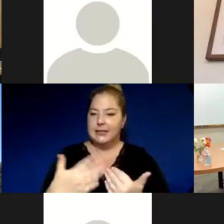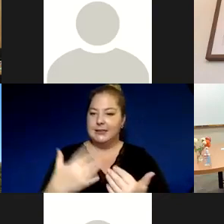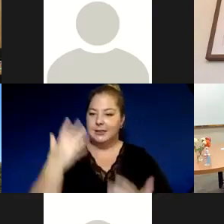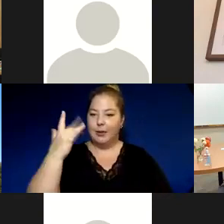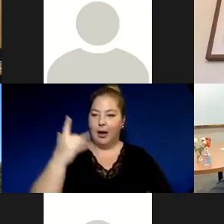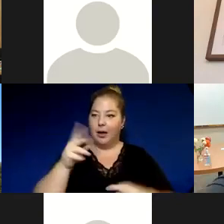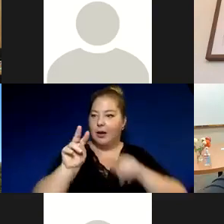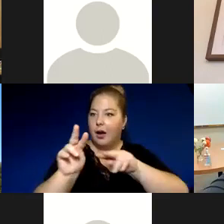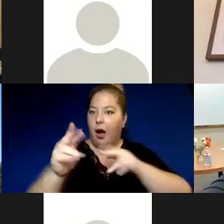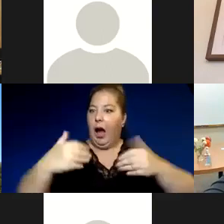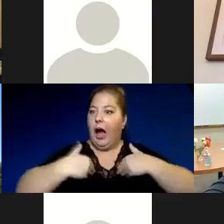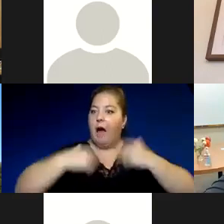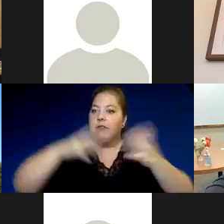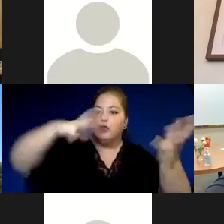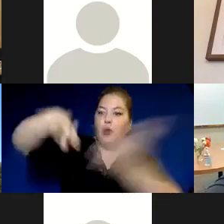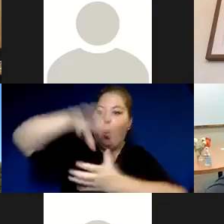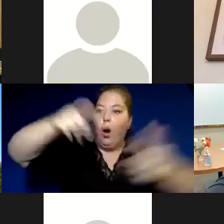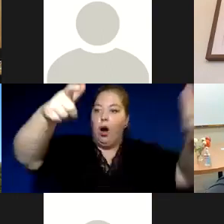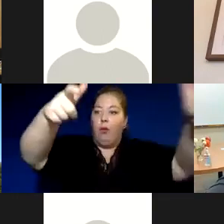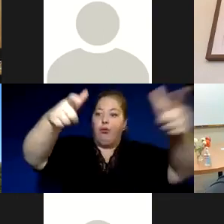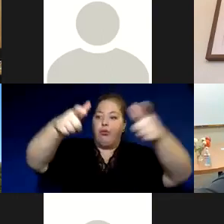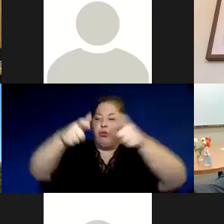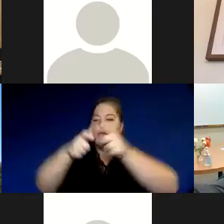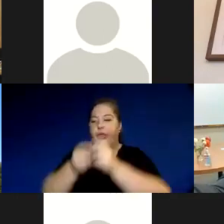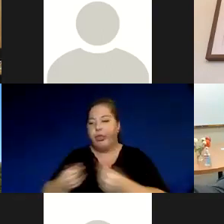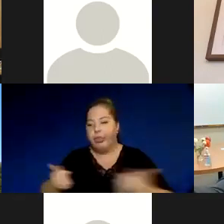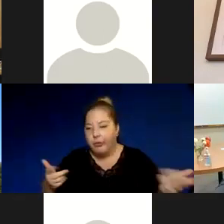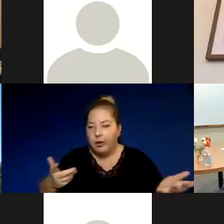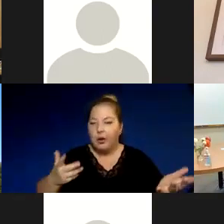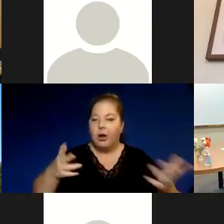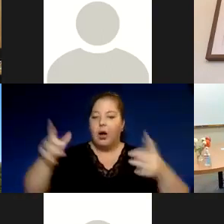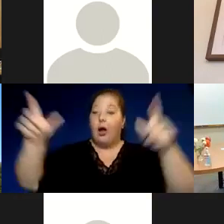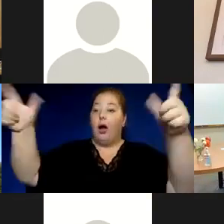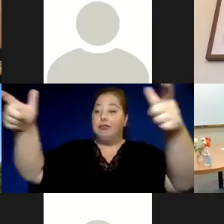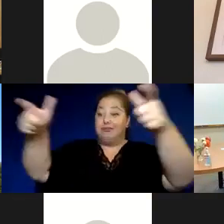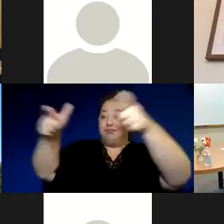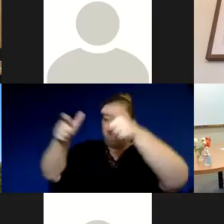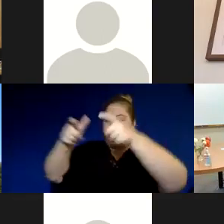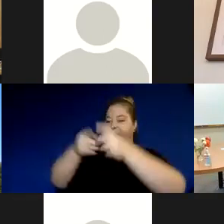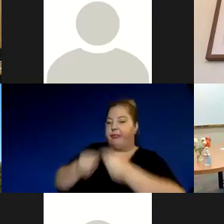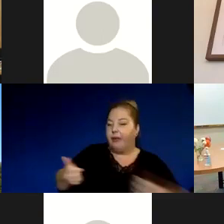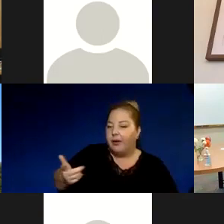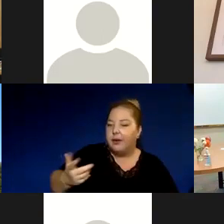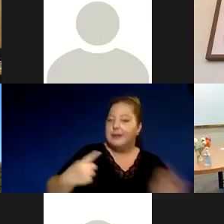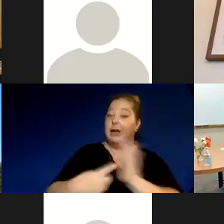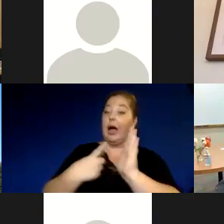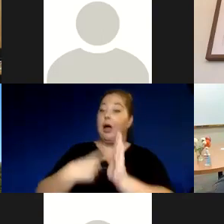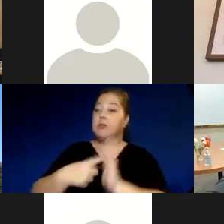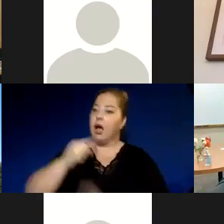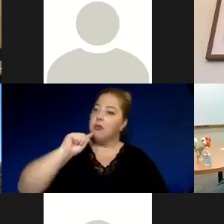suceda, mejor estar sobre preparado, ¿no? Prefiero estar en exceso preparado mañana, por si